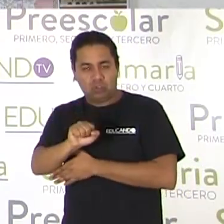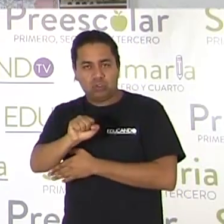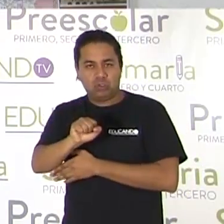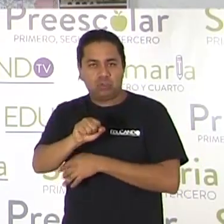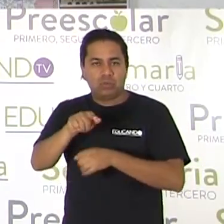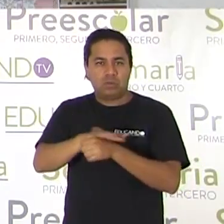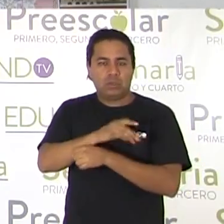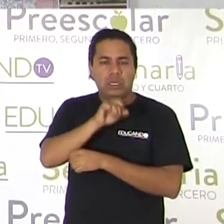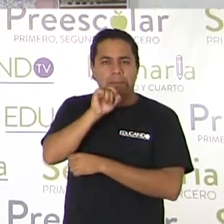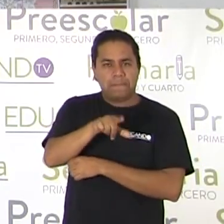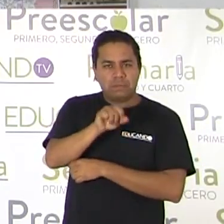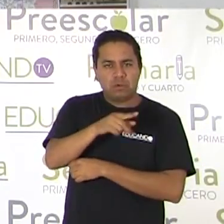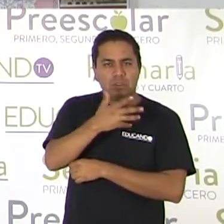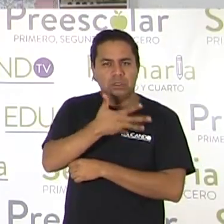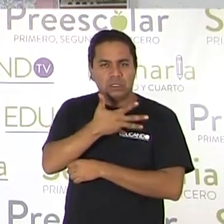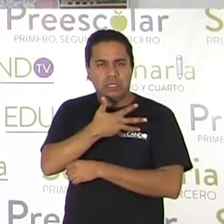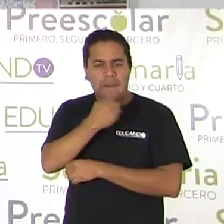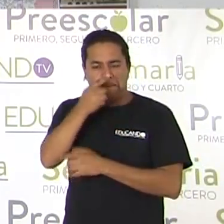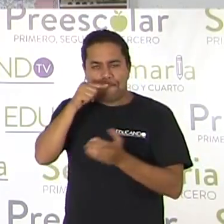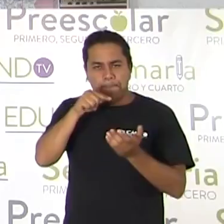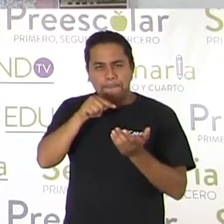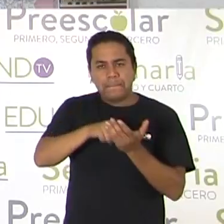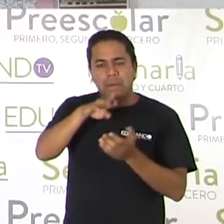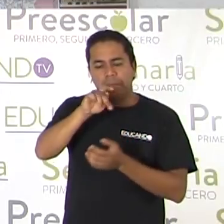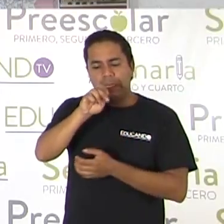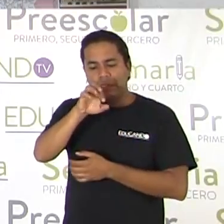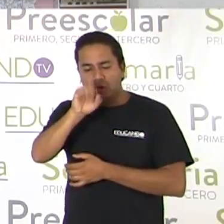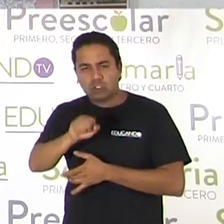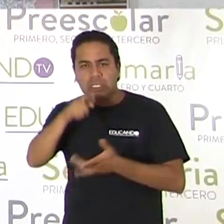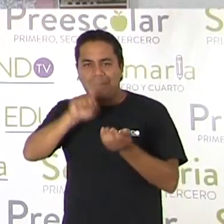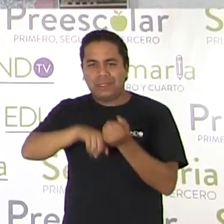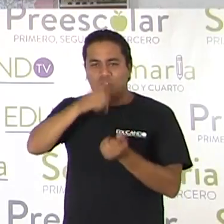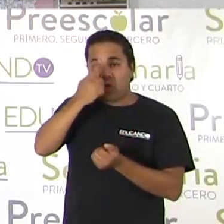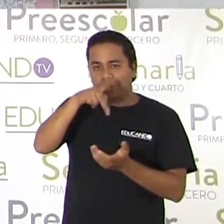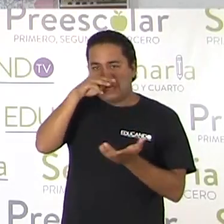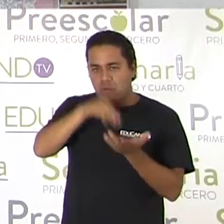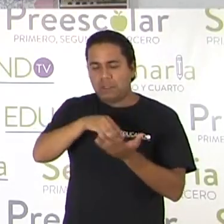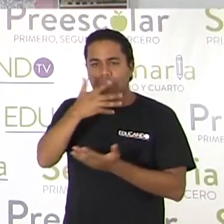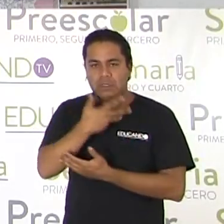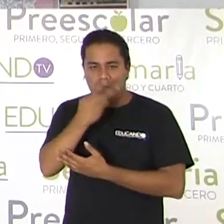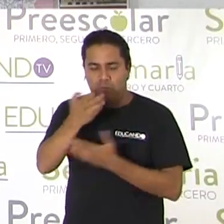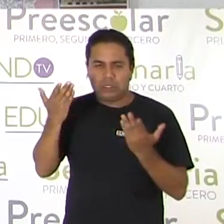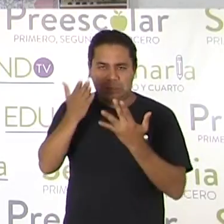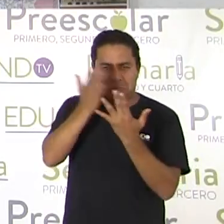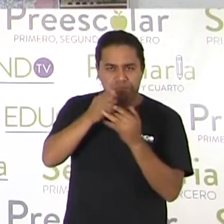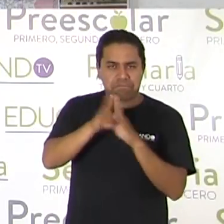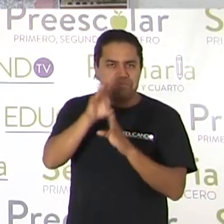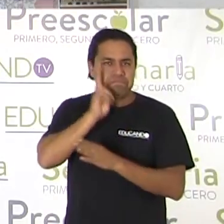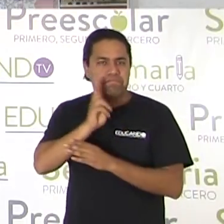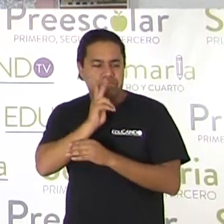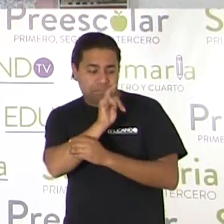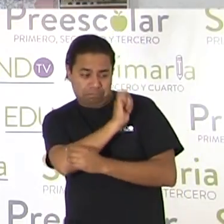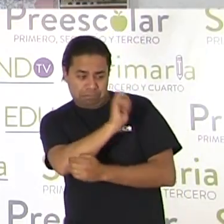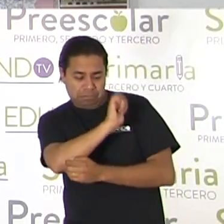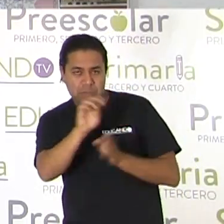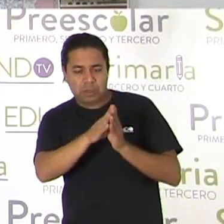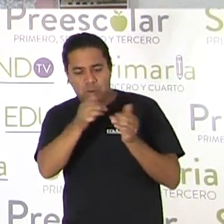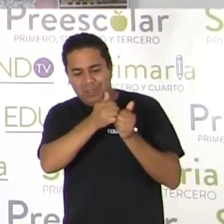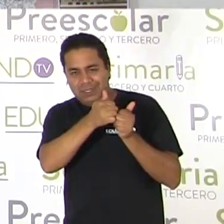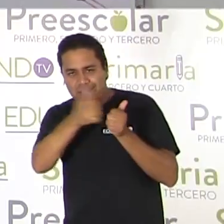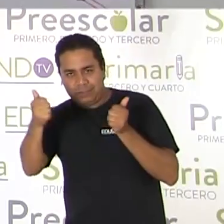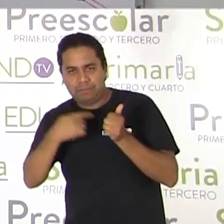metros equivalen a 1 kilómetro. Si hacemos o si desarrollamos ese algoritmo, lo voy a poner por acá, que es la distancia que vamos